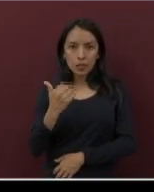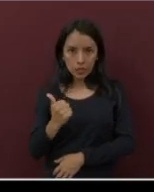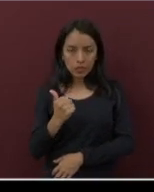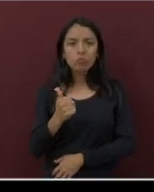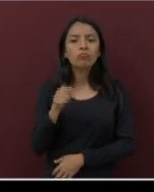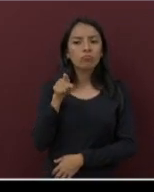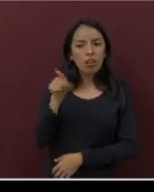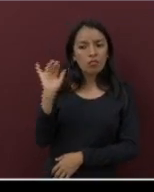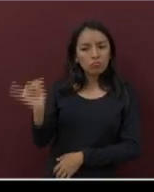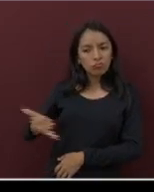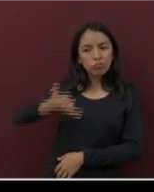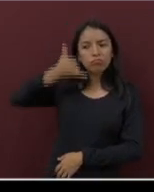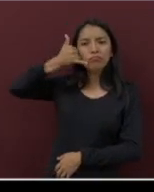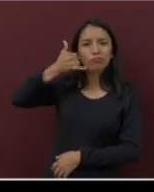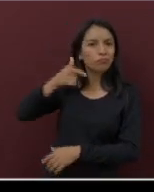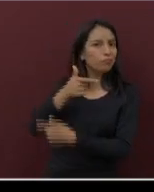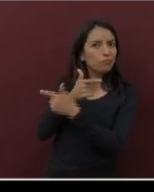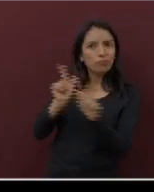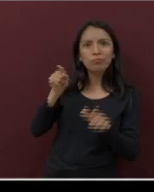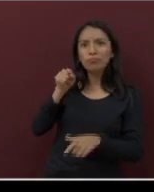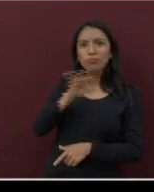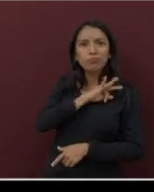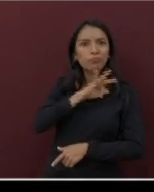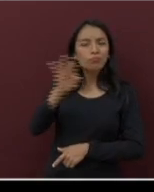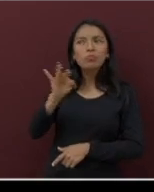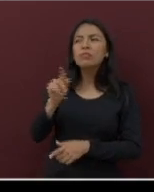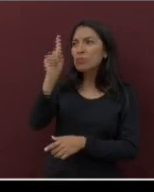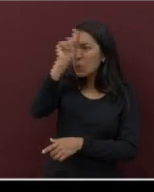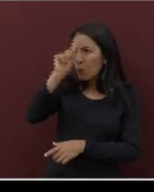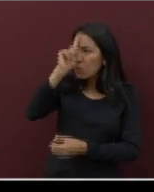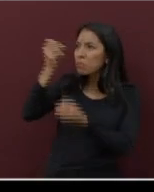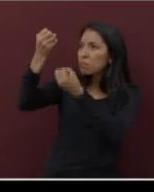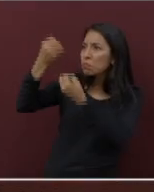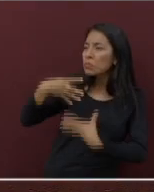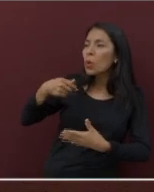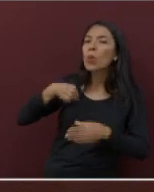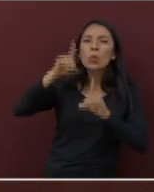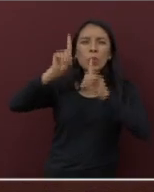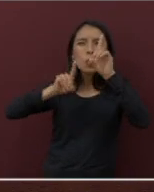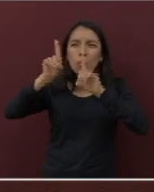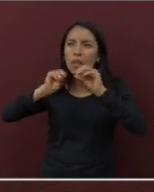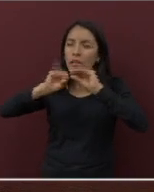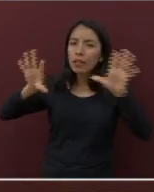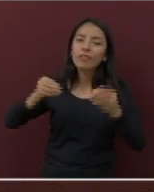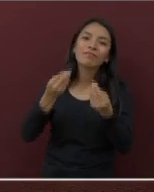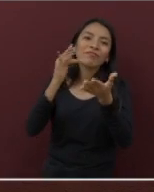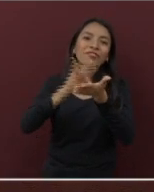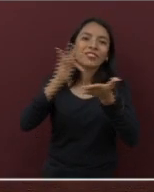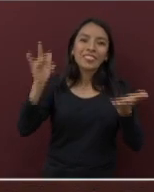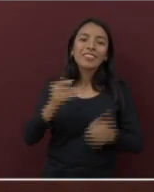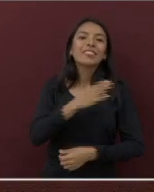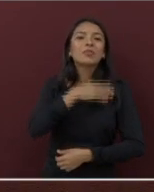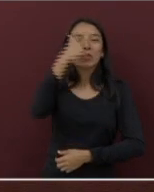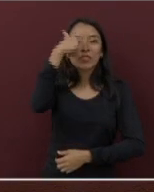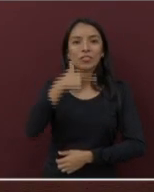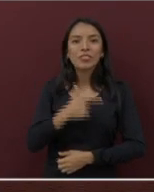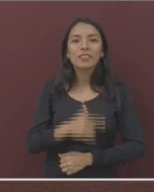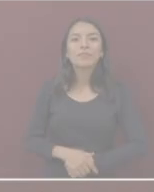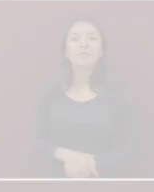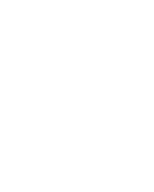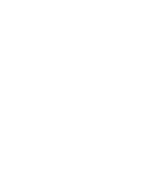800-0123-456, al cual pueden llamar si necesitan asesoría o aclarar dudas. Muchas gracias y buenas noches.